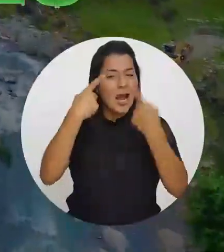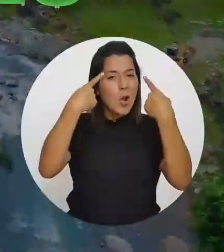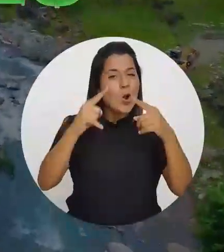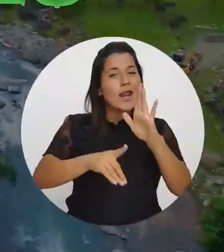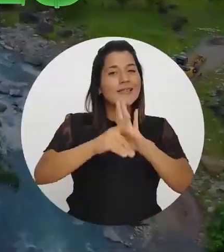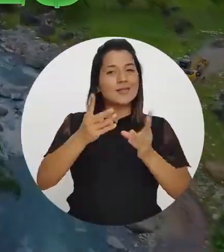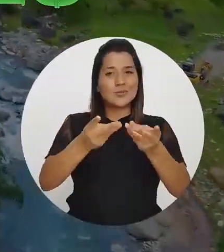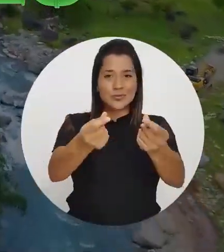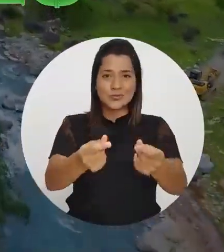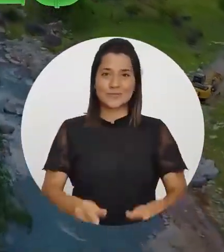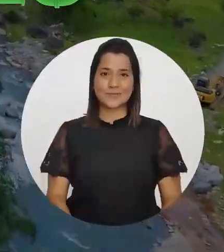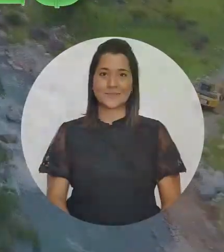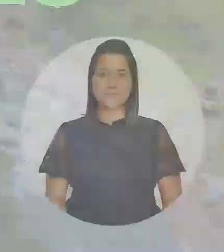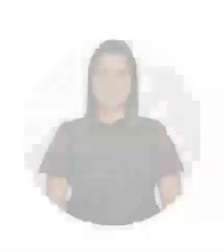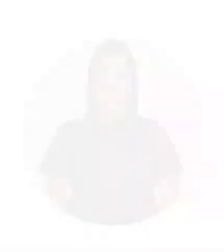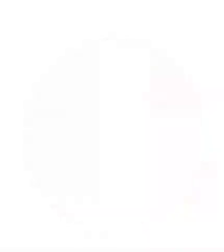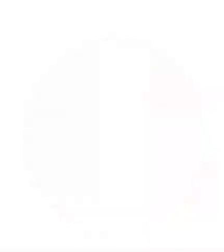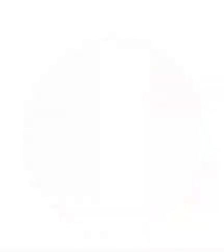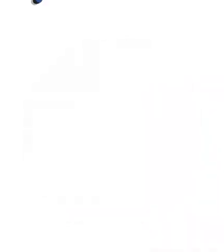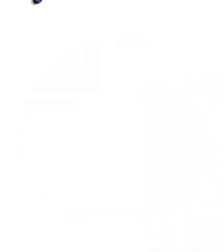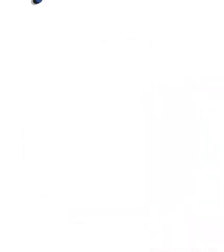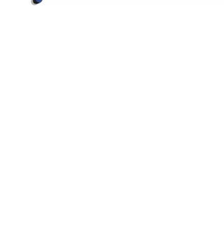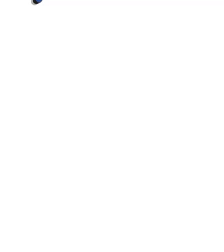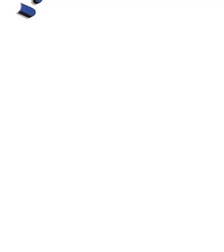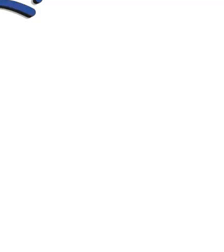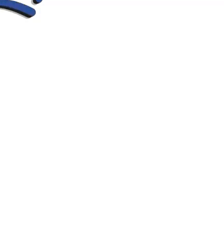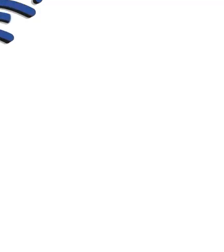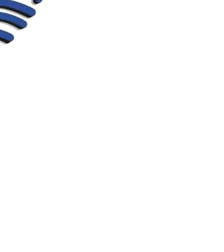haciendo que fluye el desarrollo